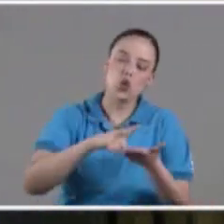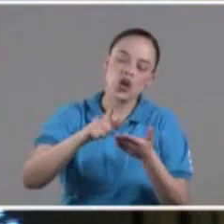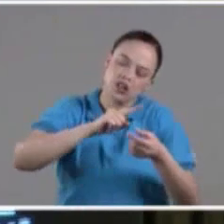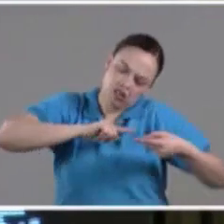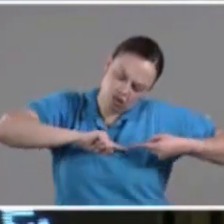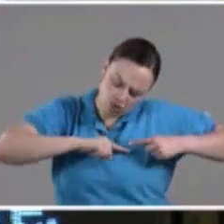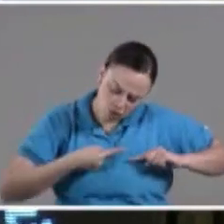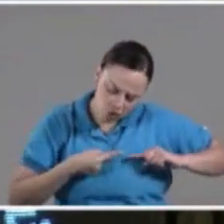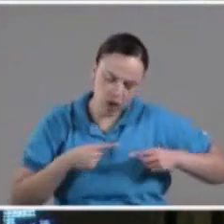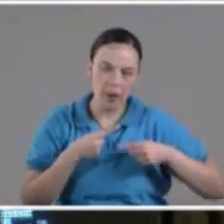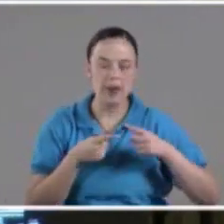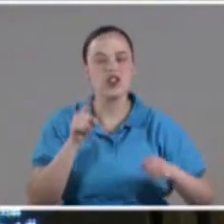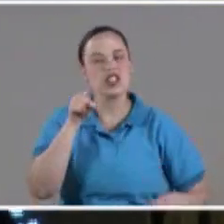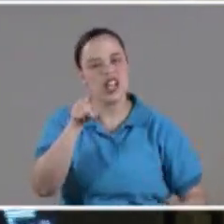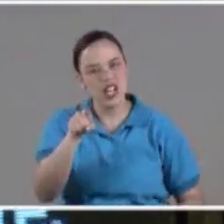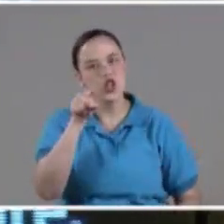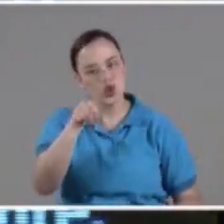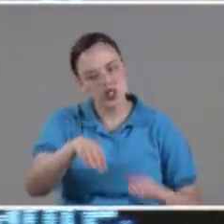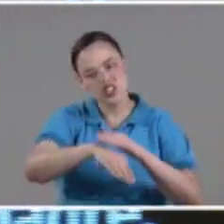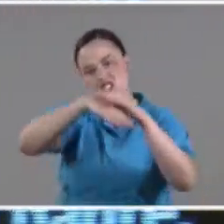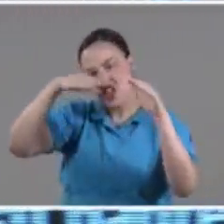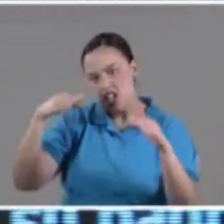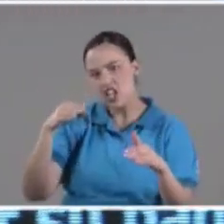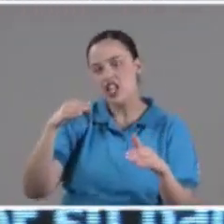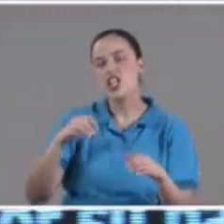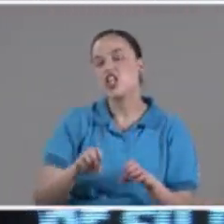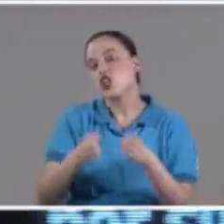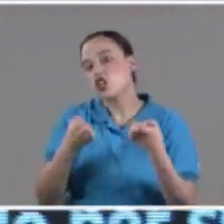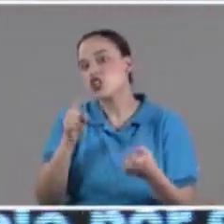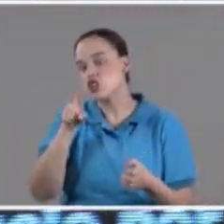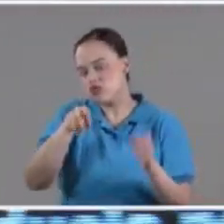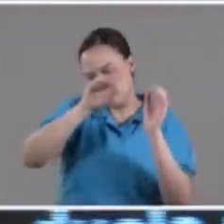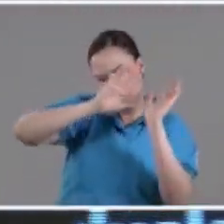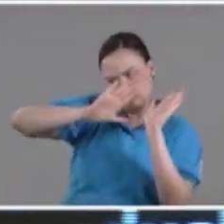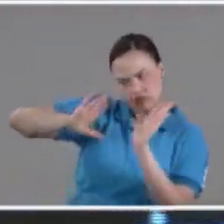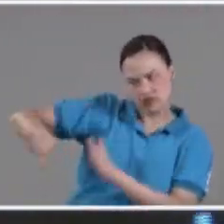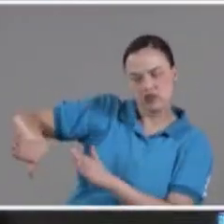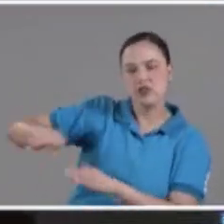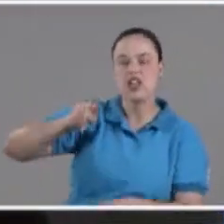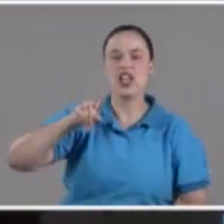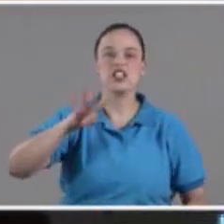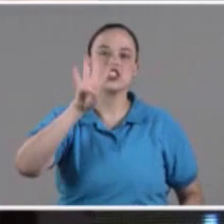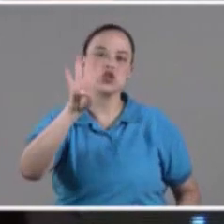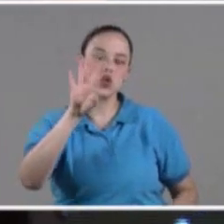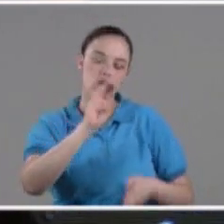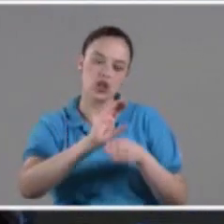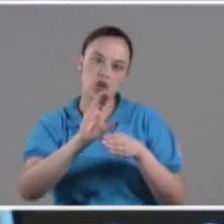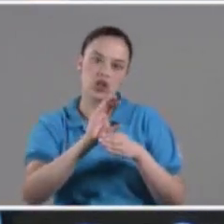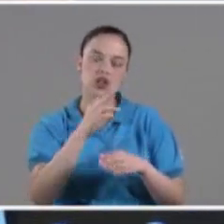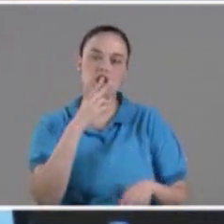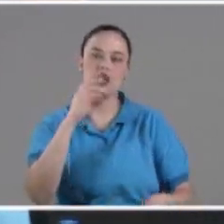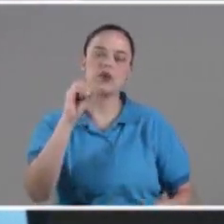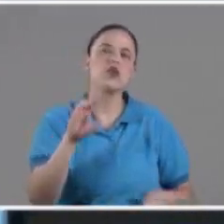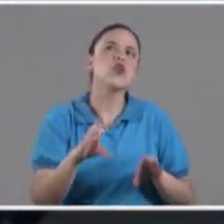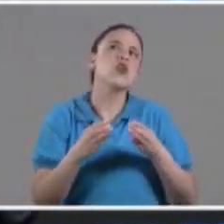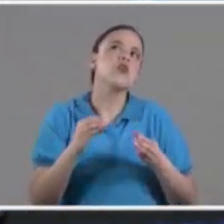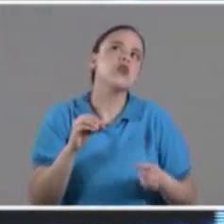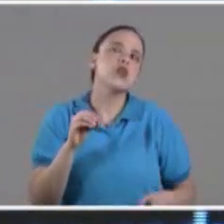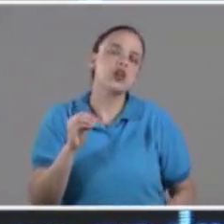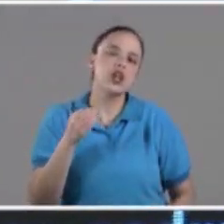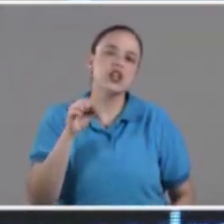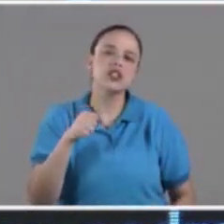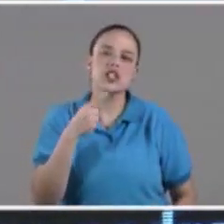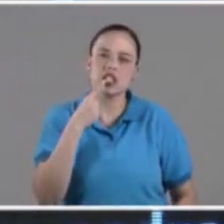salir y de ahí te vas a poder despojar de esas cuatro cosas hermano como que si